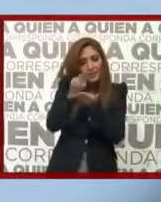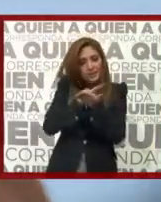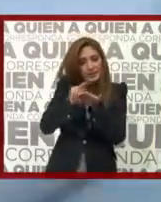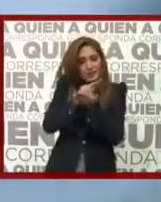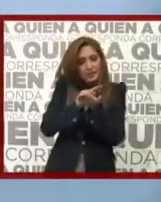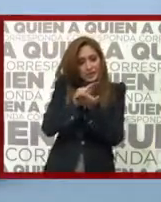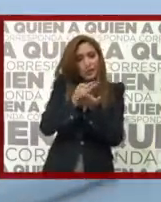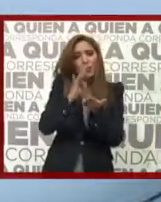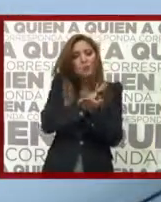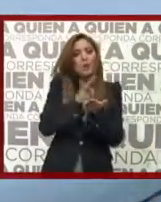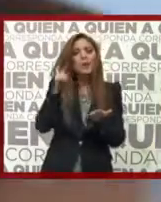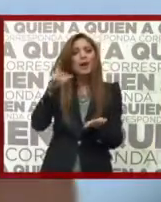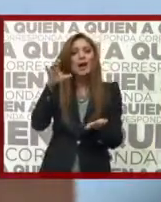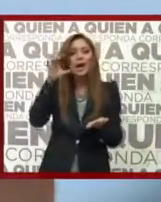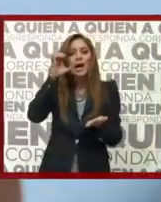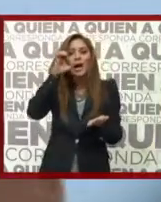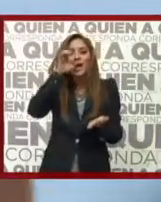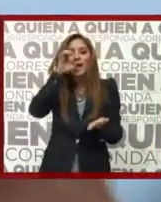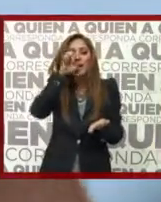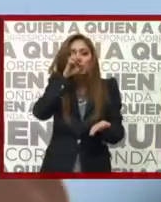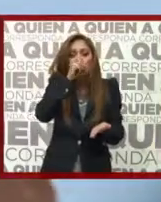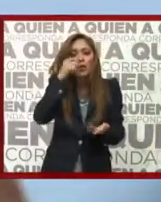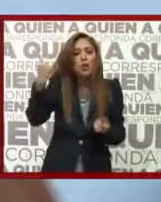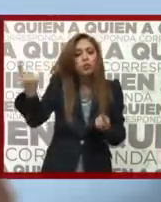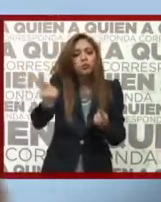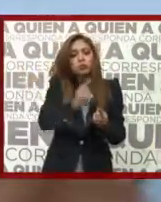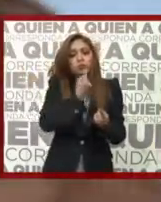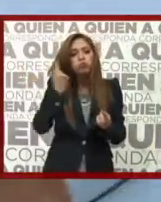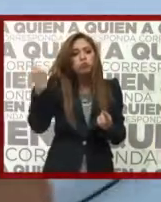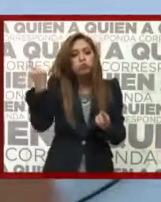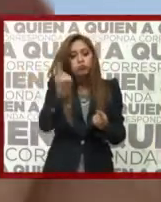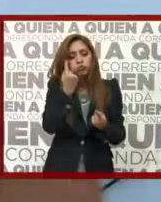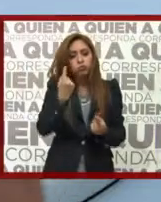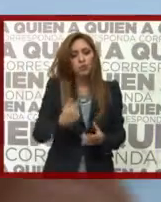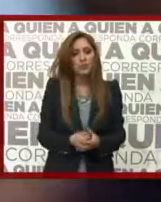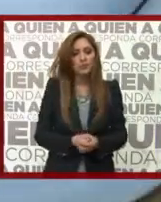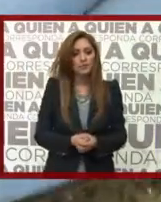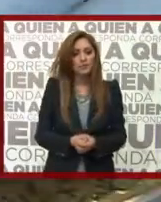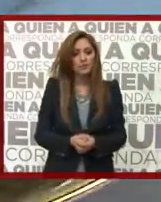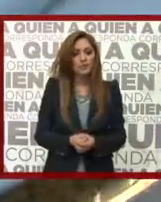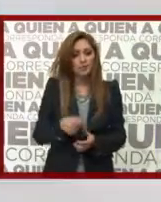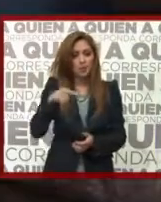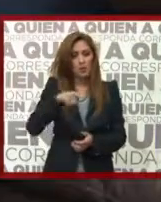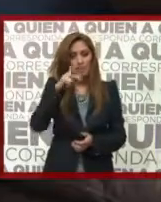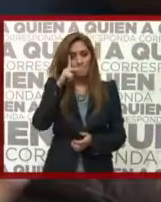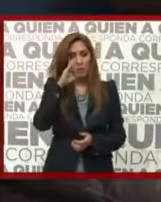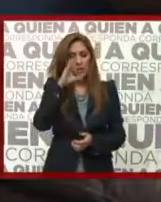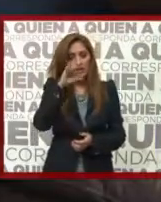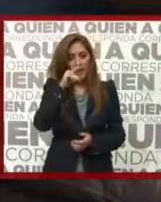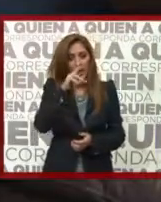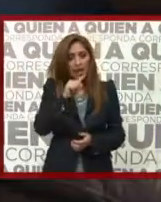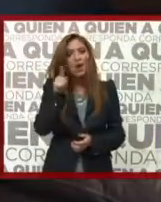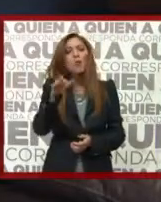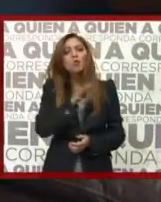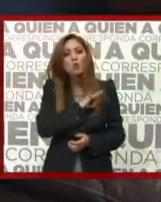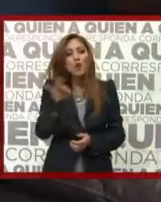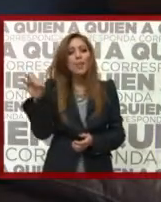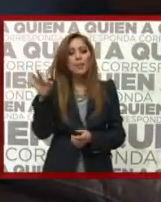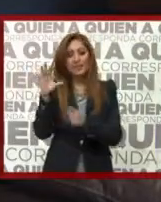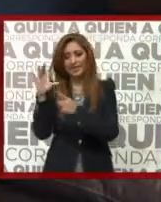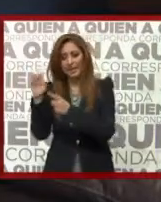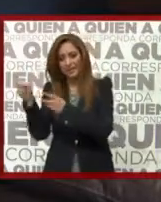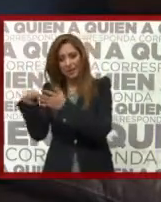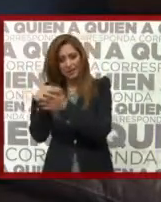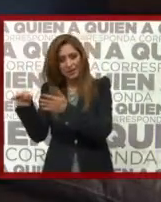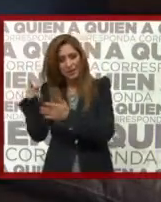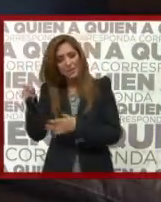ser sometida a temperaturas muy altas en hornos cerámicos. De la porcelana no te puedes sacar plomo. Puedes pintar en cerámica también, pero